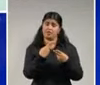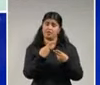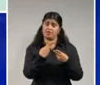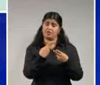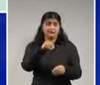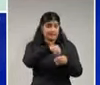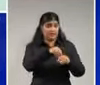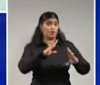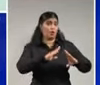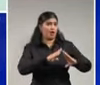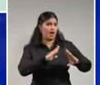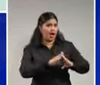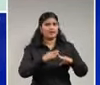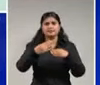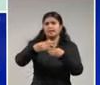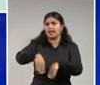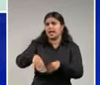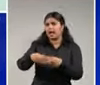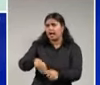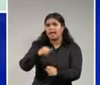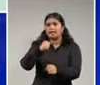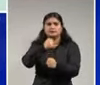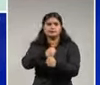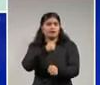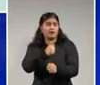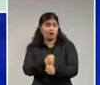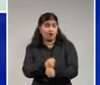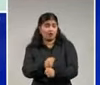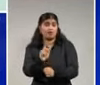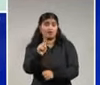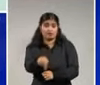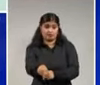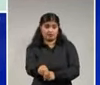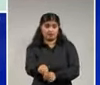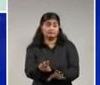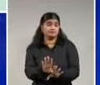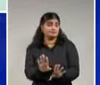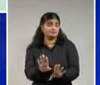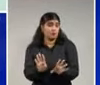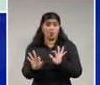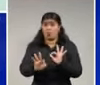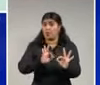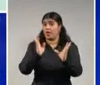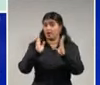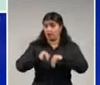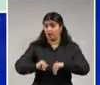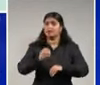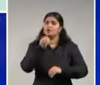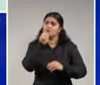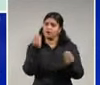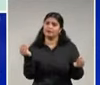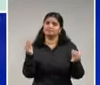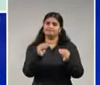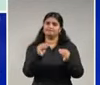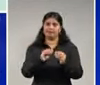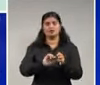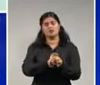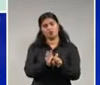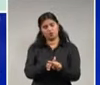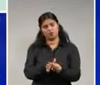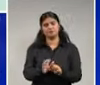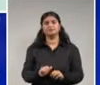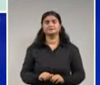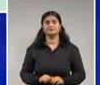bien aplicada en un momento determinado, pues nos conduce a esto que está aquí. Y yo lo digo